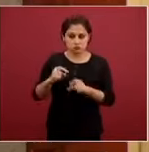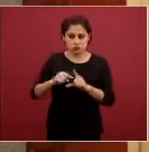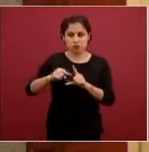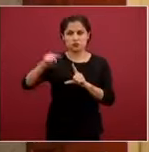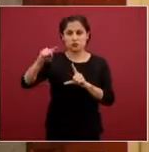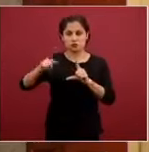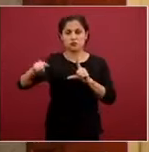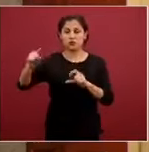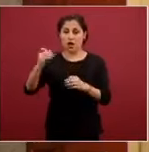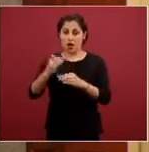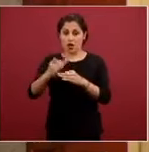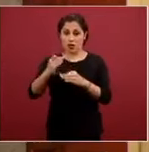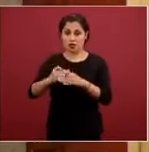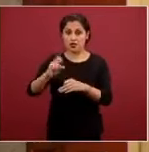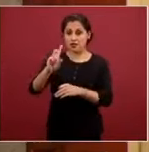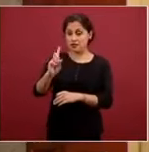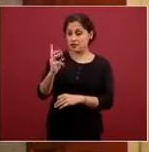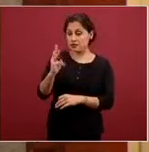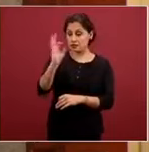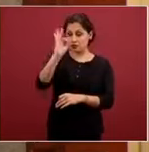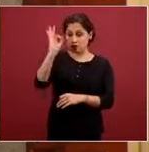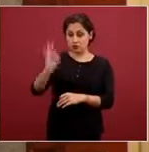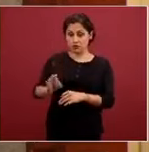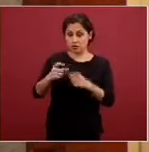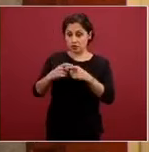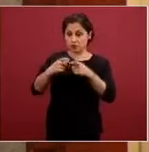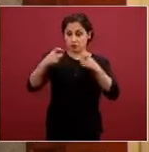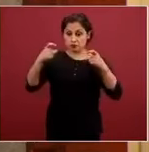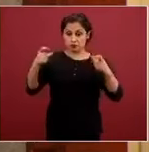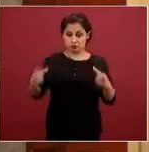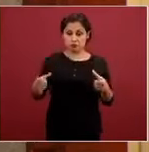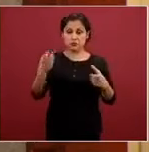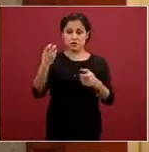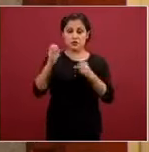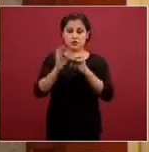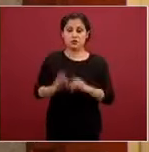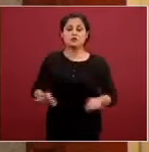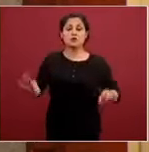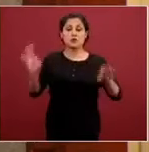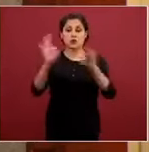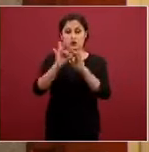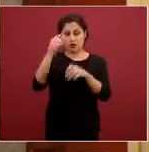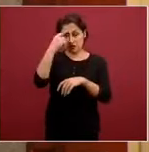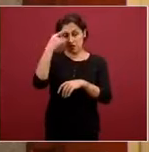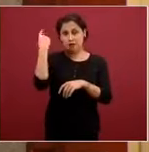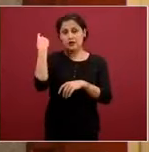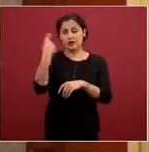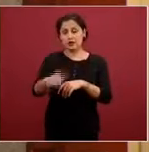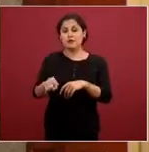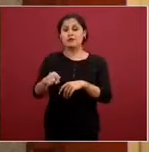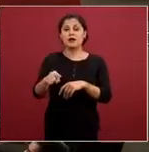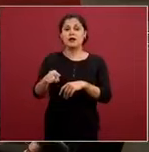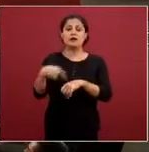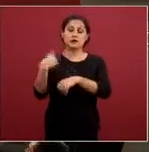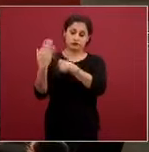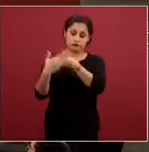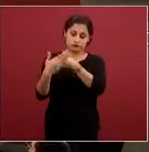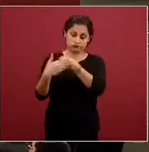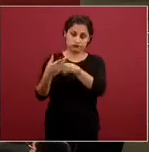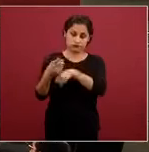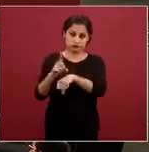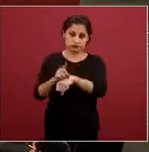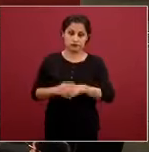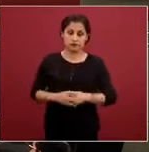de 33%, lo cual ha sido un incremento importante para los últimos 10 días al menos. La siguiente diapositiva, por